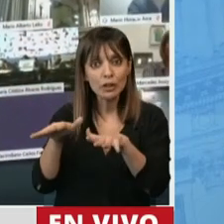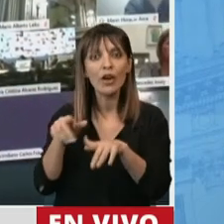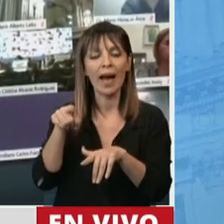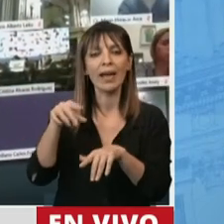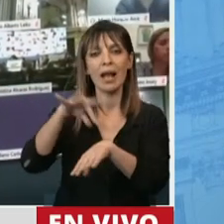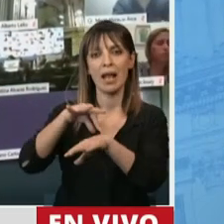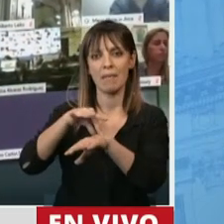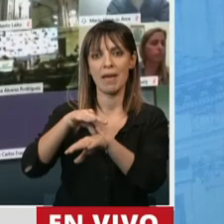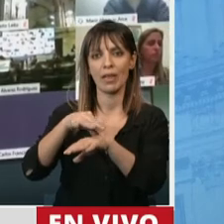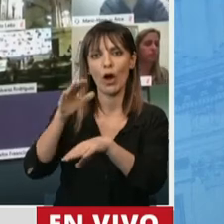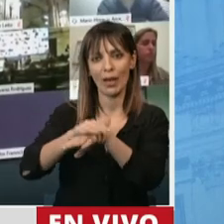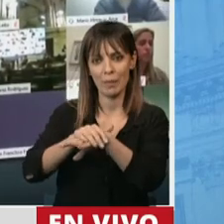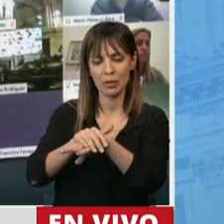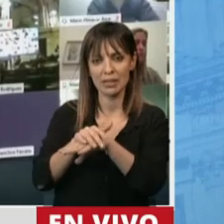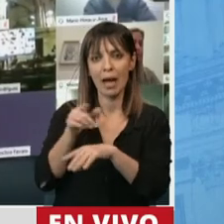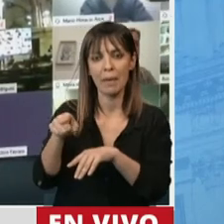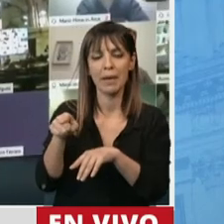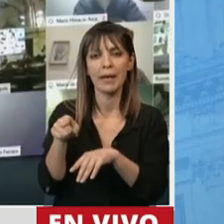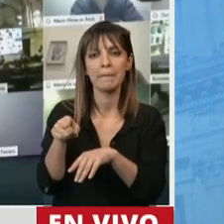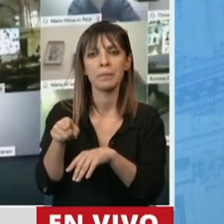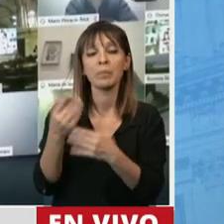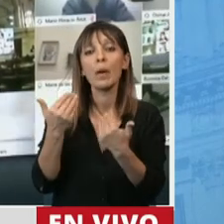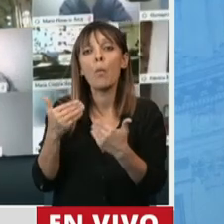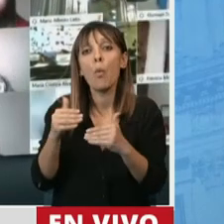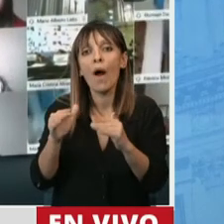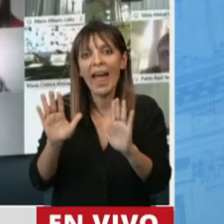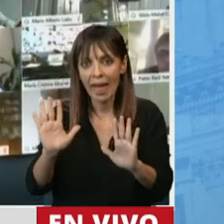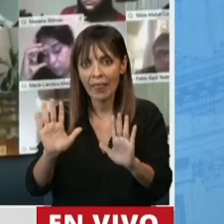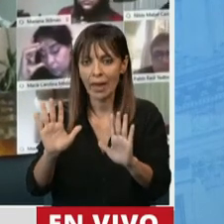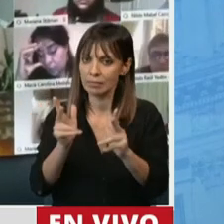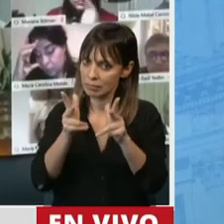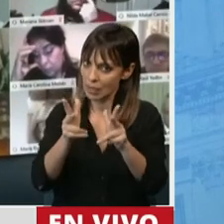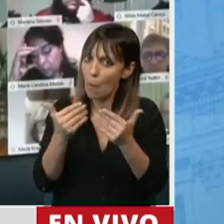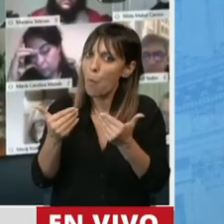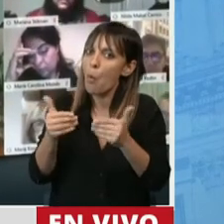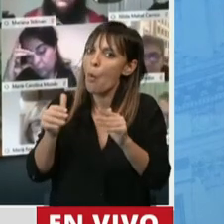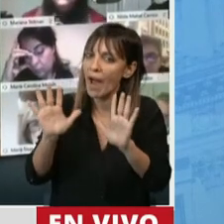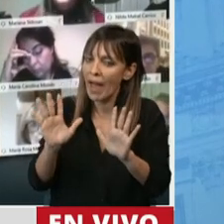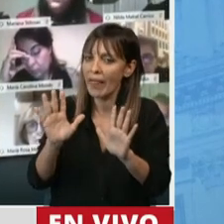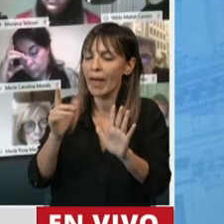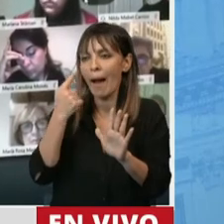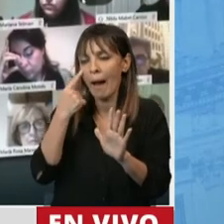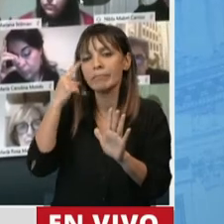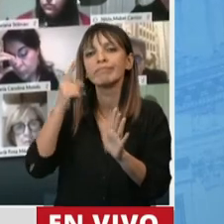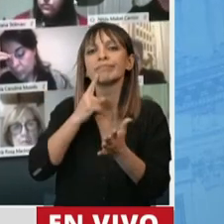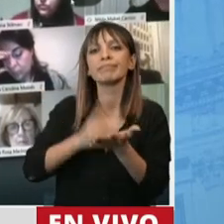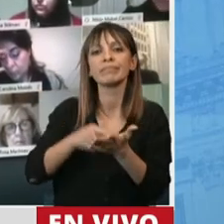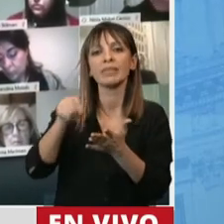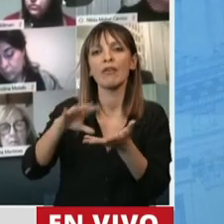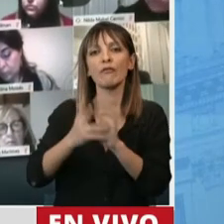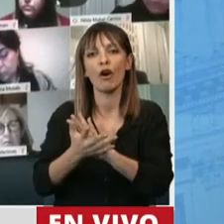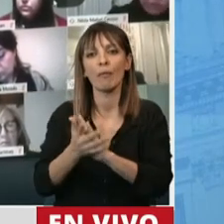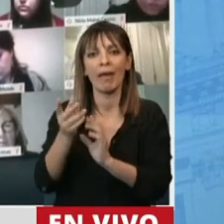médico tratante podría, insisto, podría aplicar esta terapia junto con otras, como el uso de